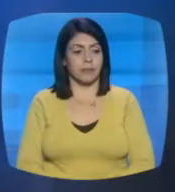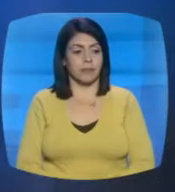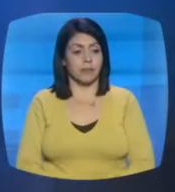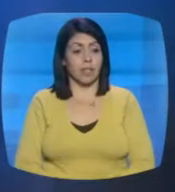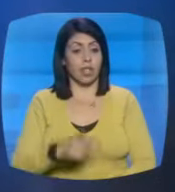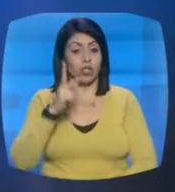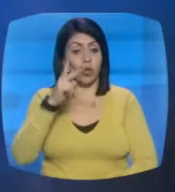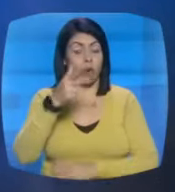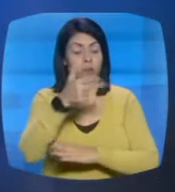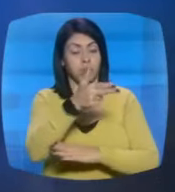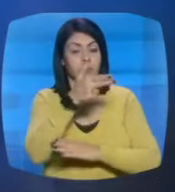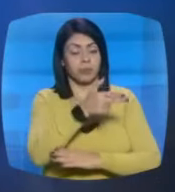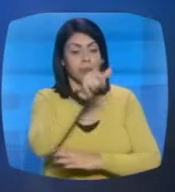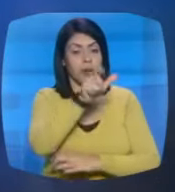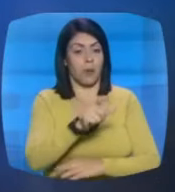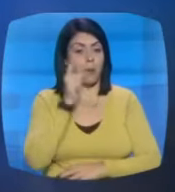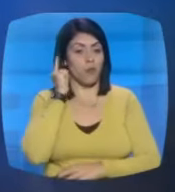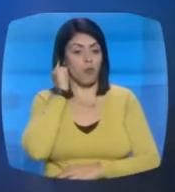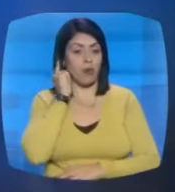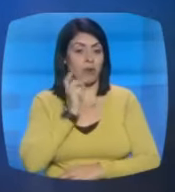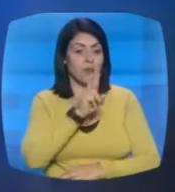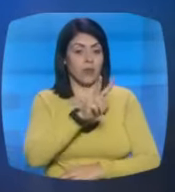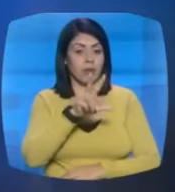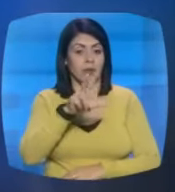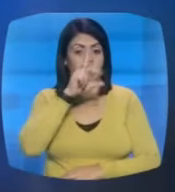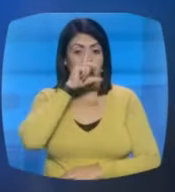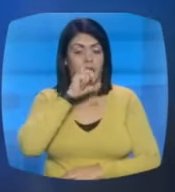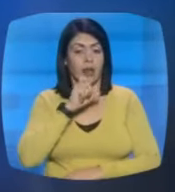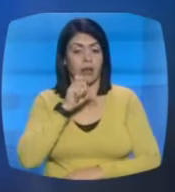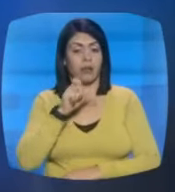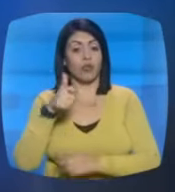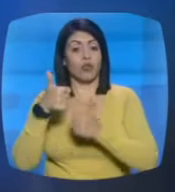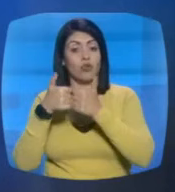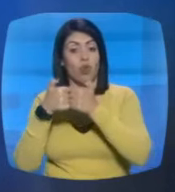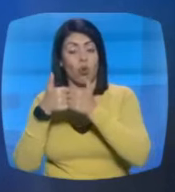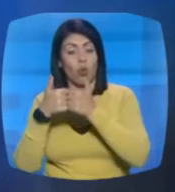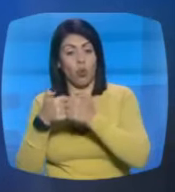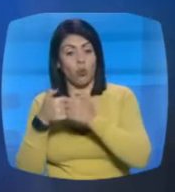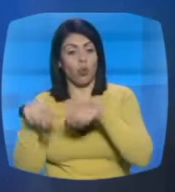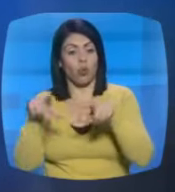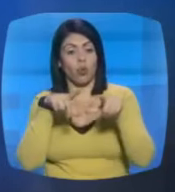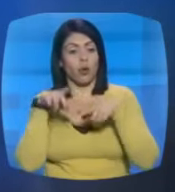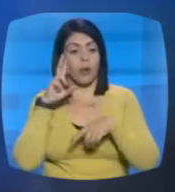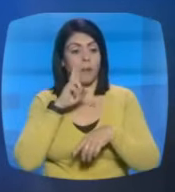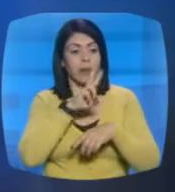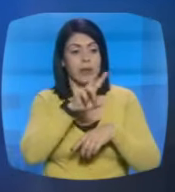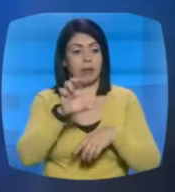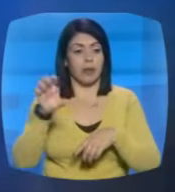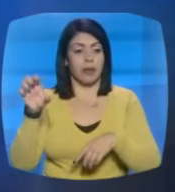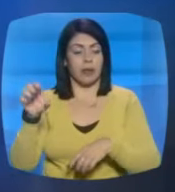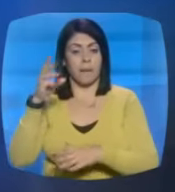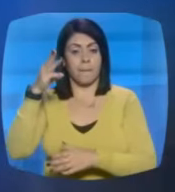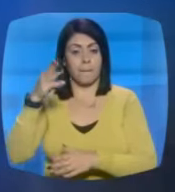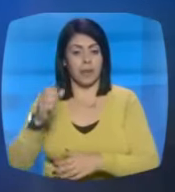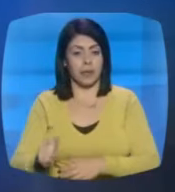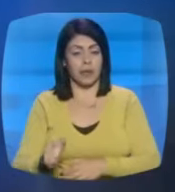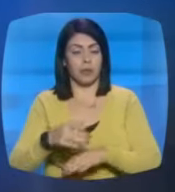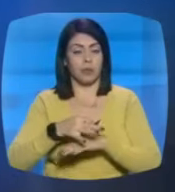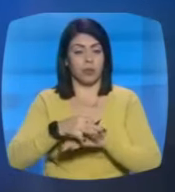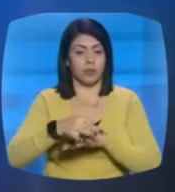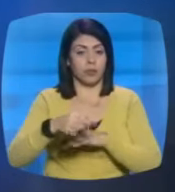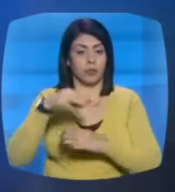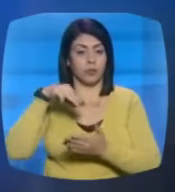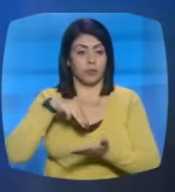Y de dos disparos fue asesinada una mujer de 23 años a manos de su pareja sentimental en el sector Mirador del Este de Petare, municipio